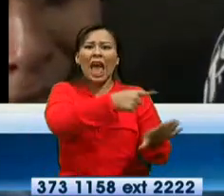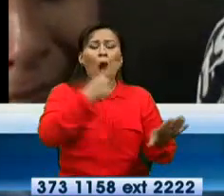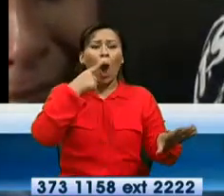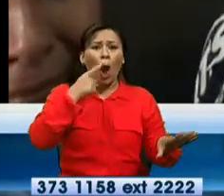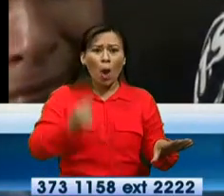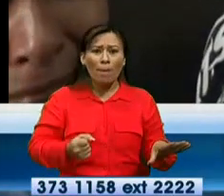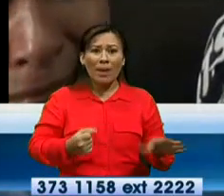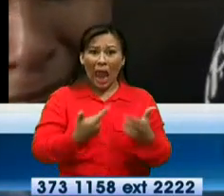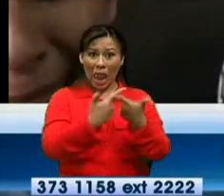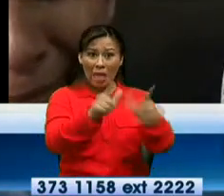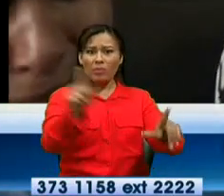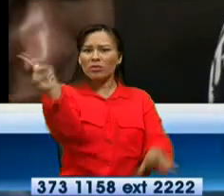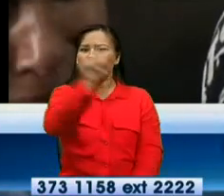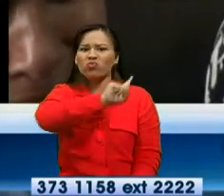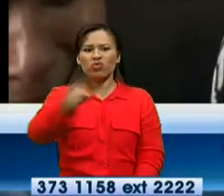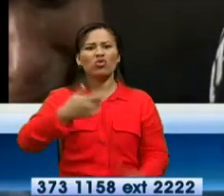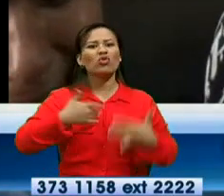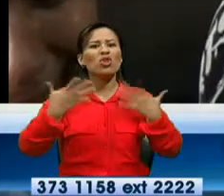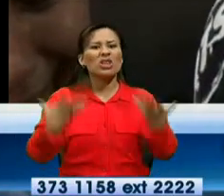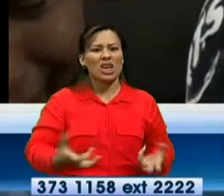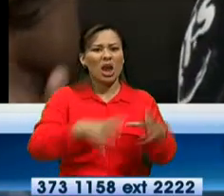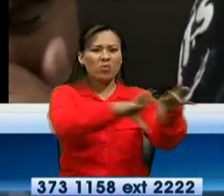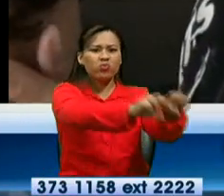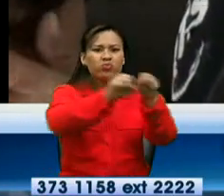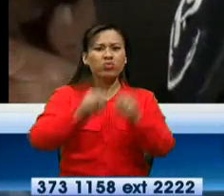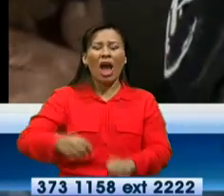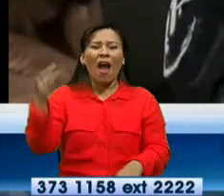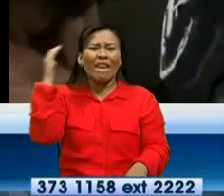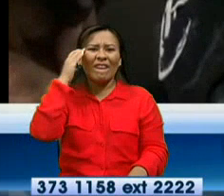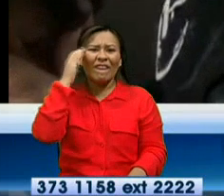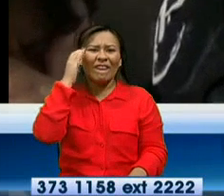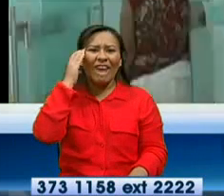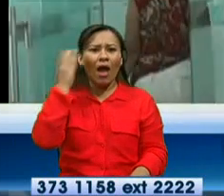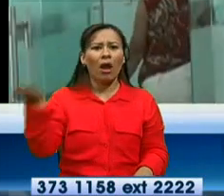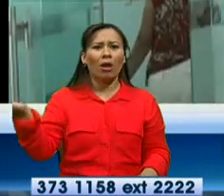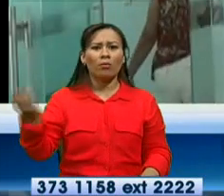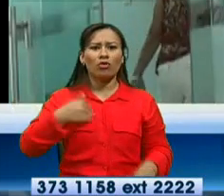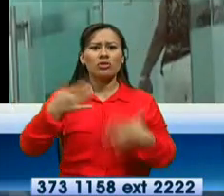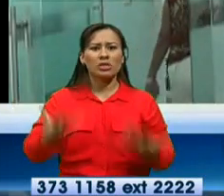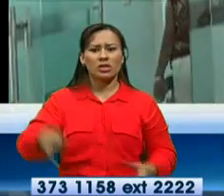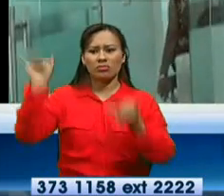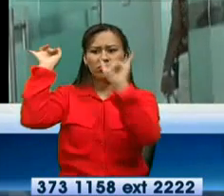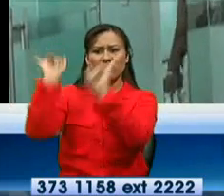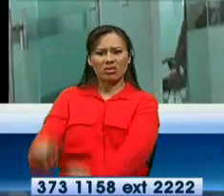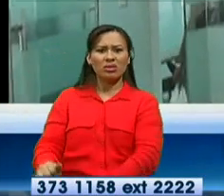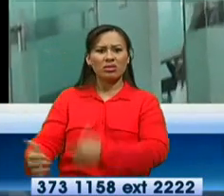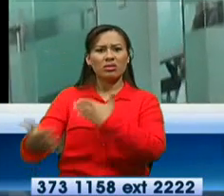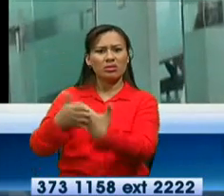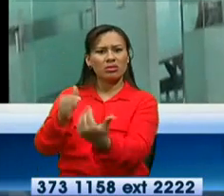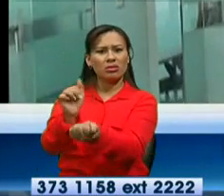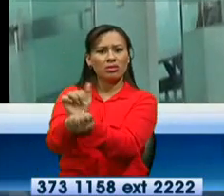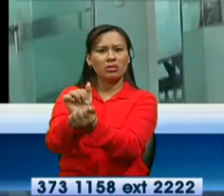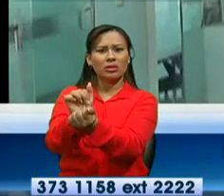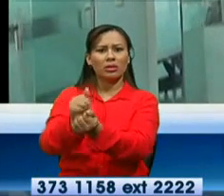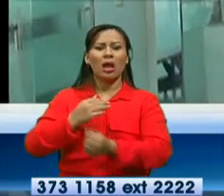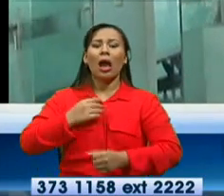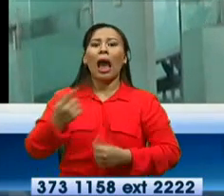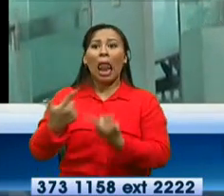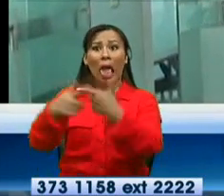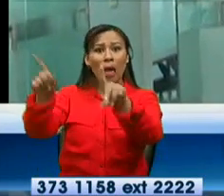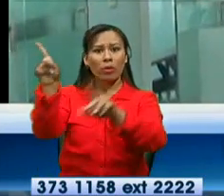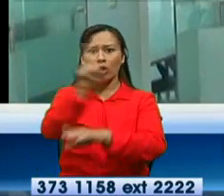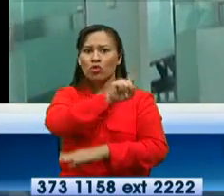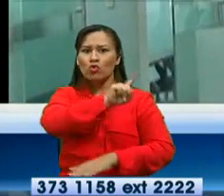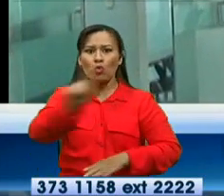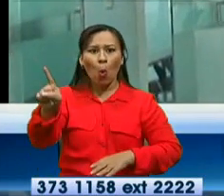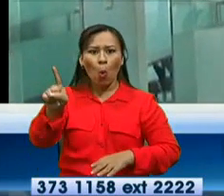estar sueltos. Son unos psicópatas y que se pudran en la cárcel. Si obtuvimos justicia, que no lo suelten, que lo dejen ahí hasta